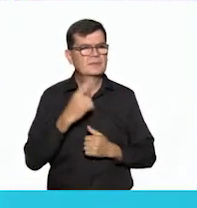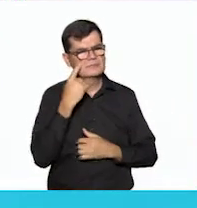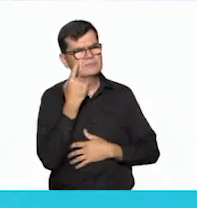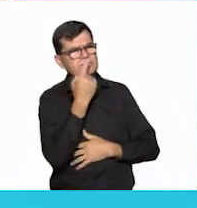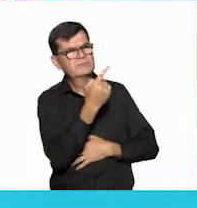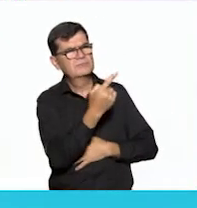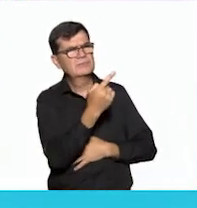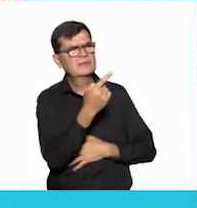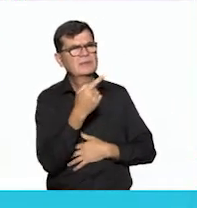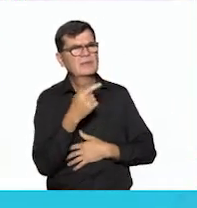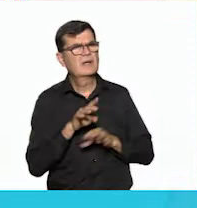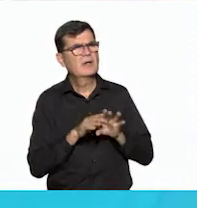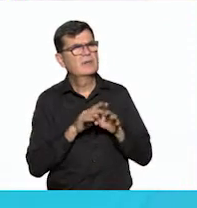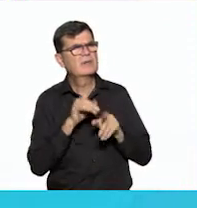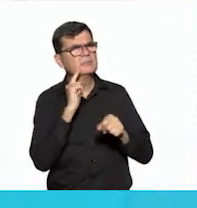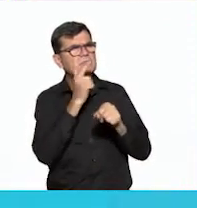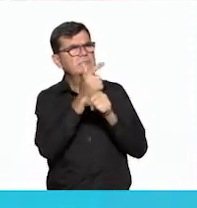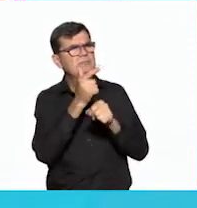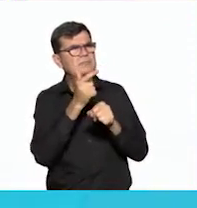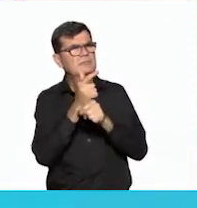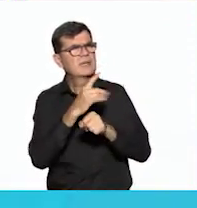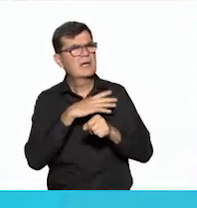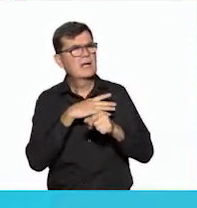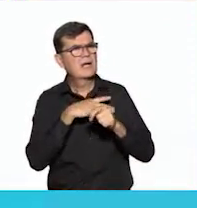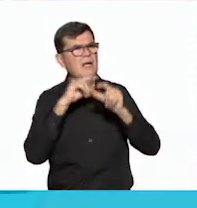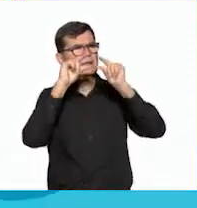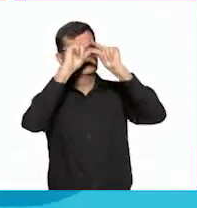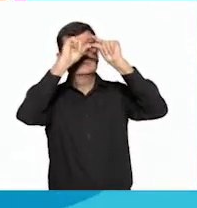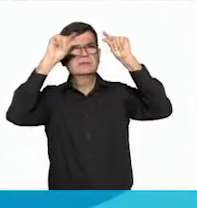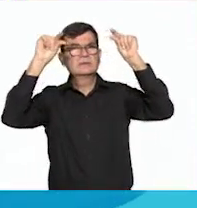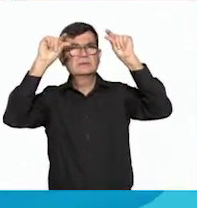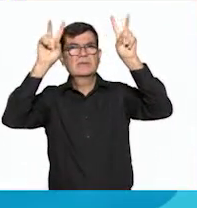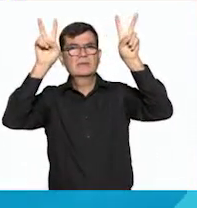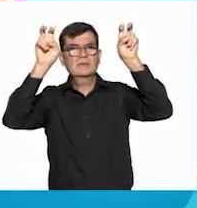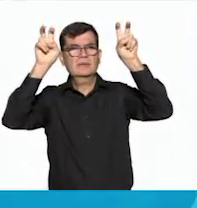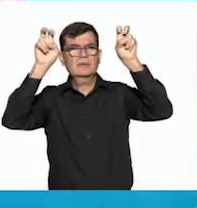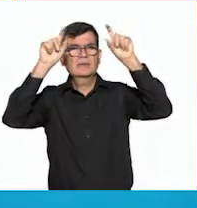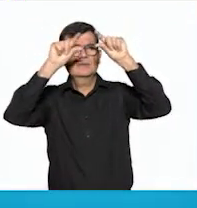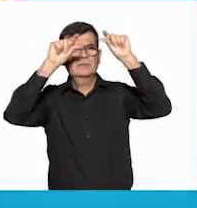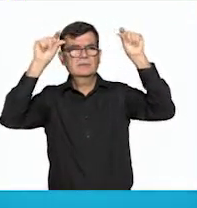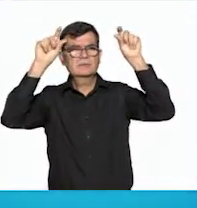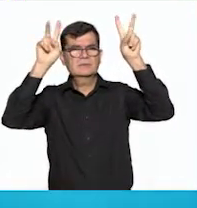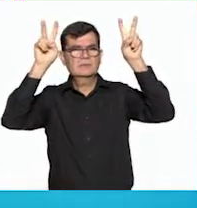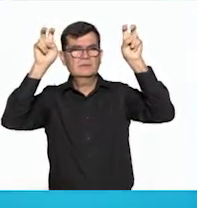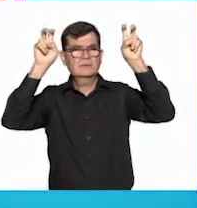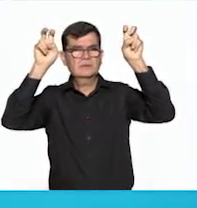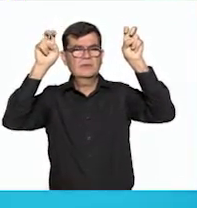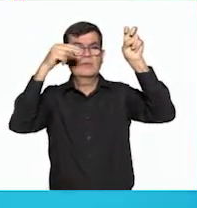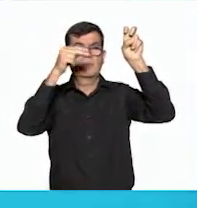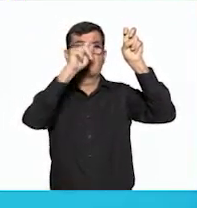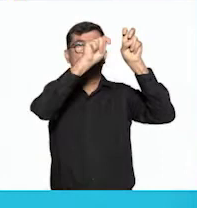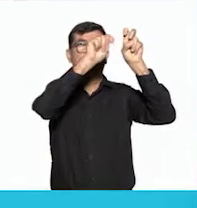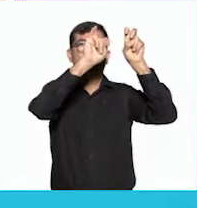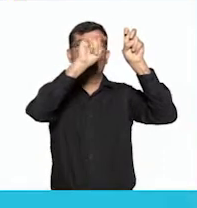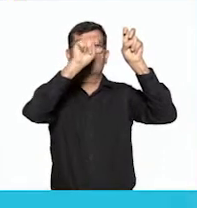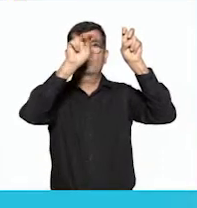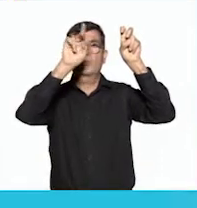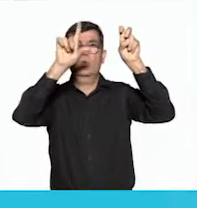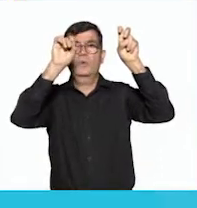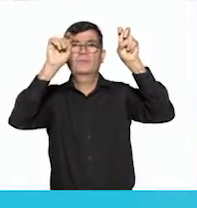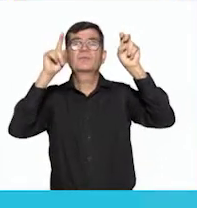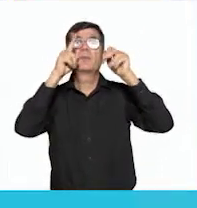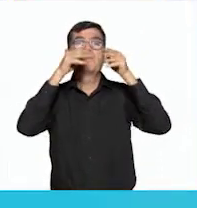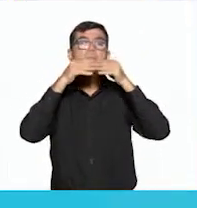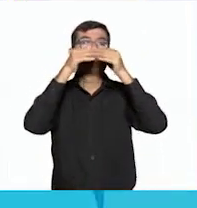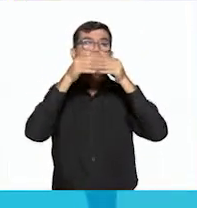Mira, Ale, ¿ya te diste cuenta que tiene un título? Número uno tiene un título. ¿Sí? Un barco